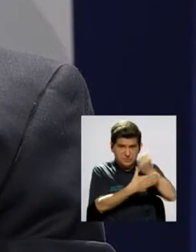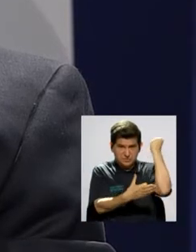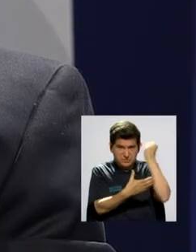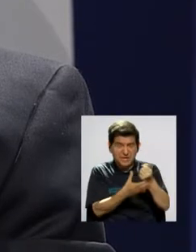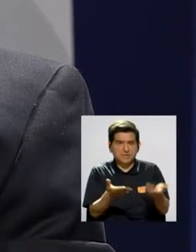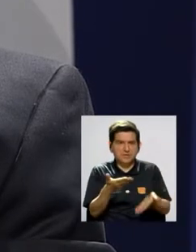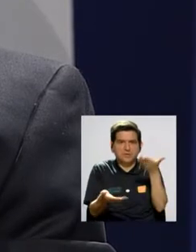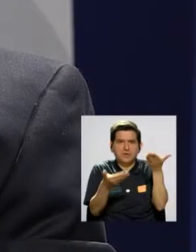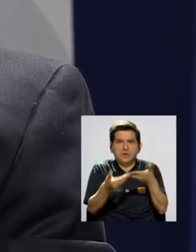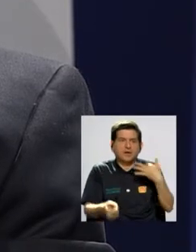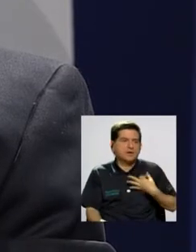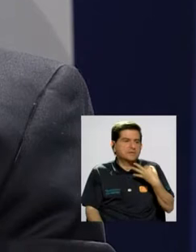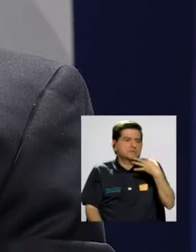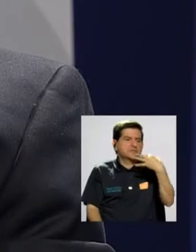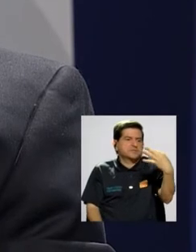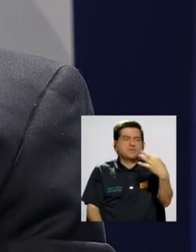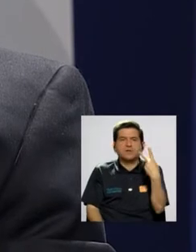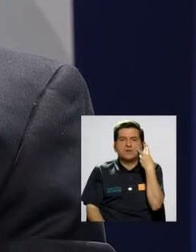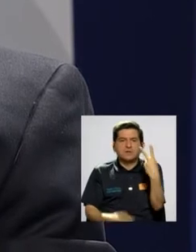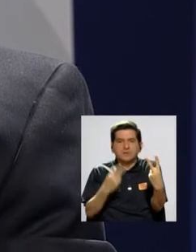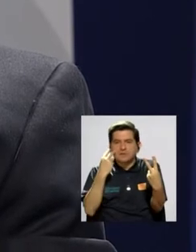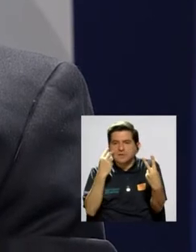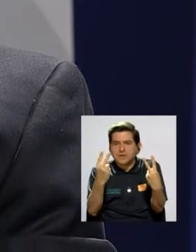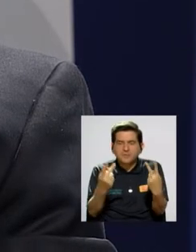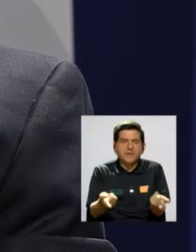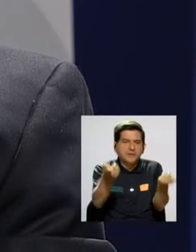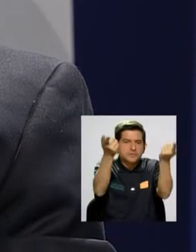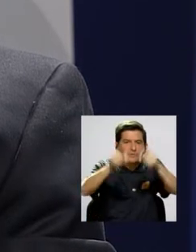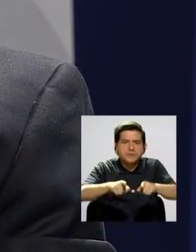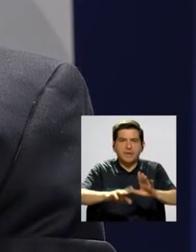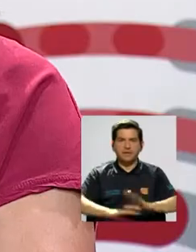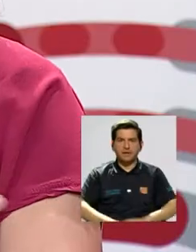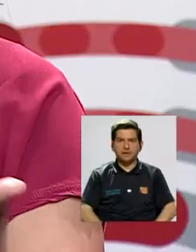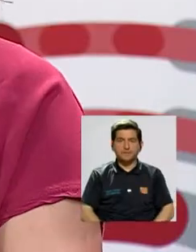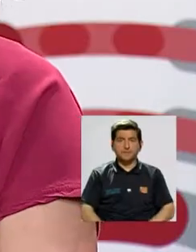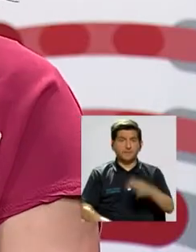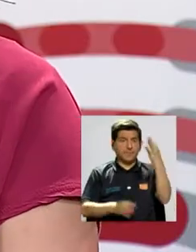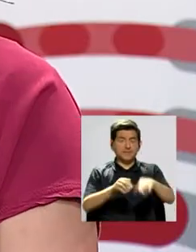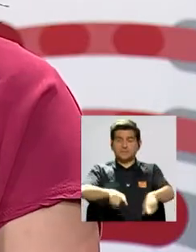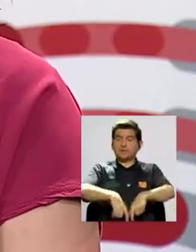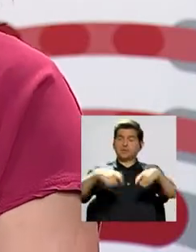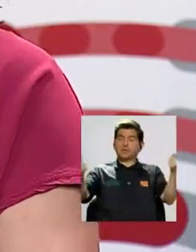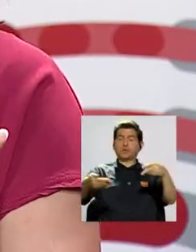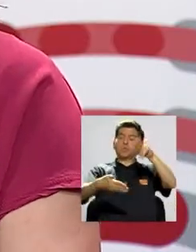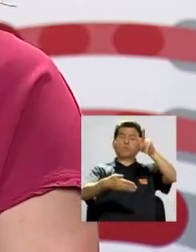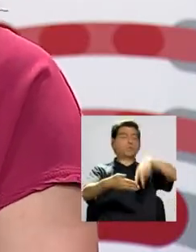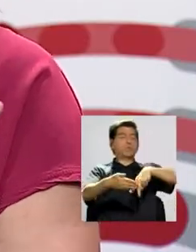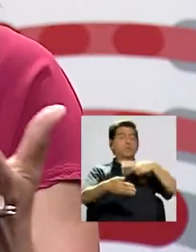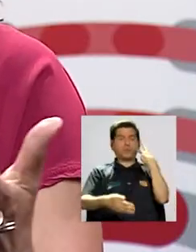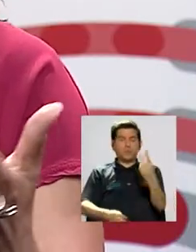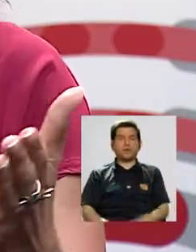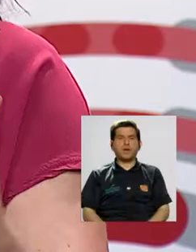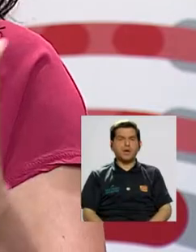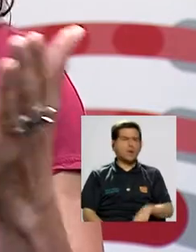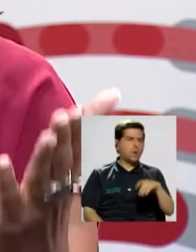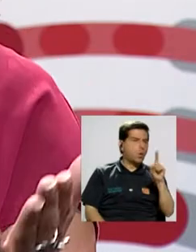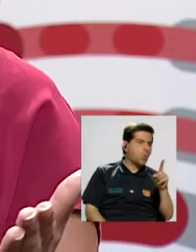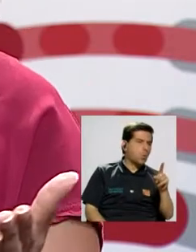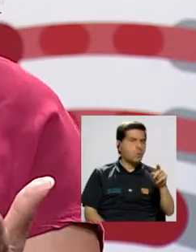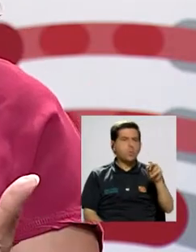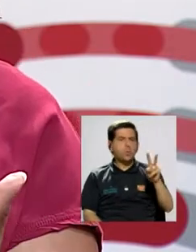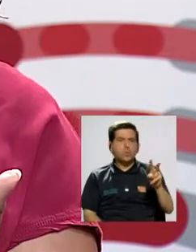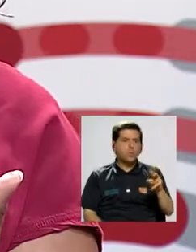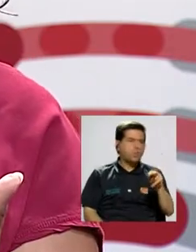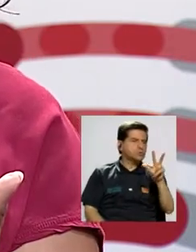que prácticamente diariamente ya observamos estos hechos? O sea, hay que simplemente leer el periódico para entender que cada día hay uno, dos o tres o